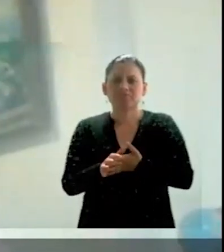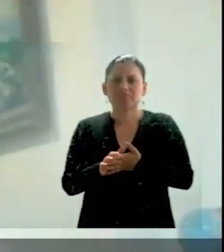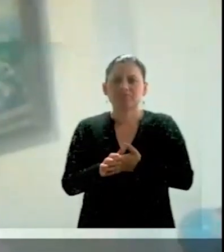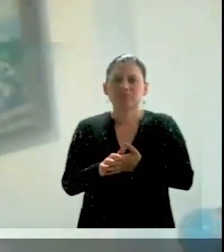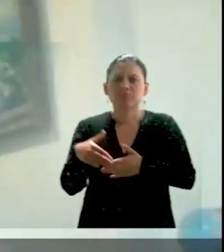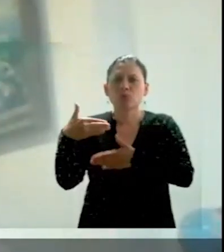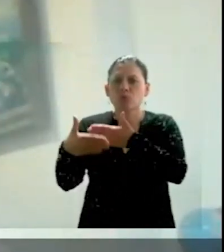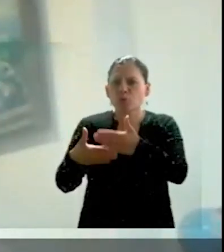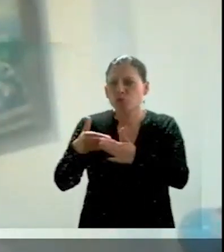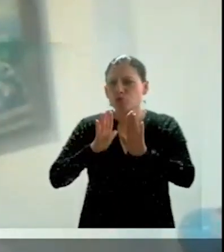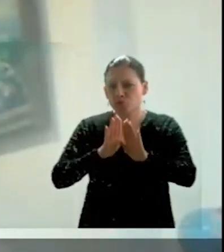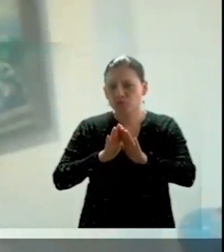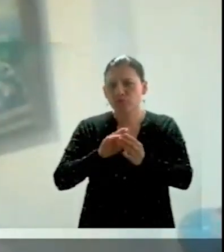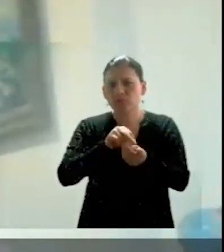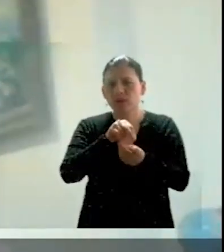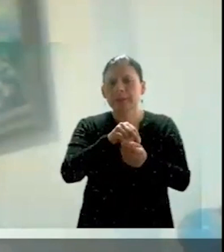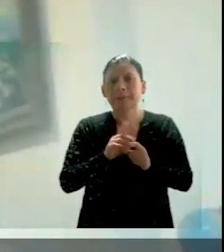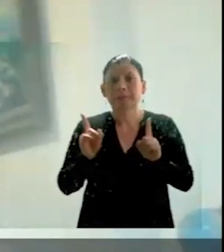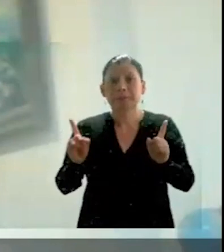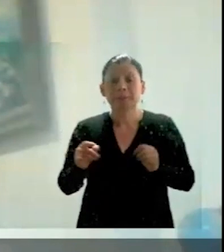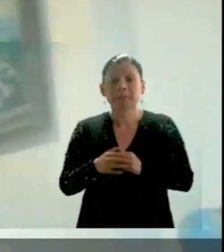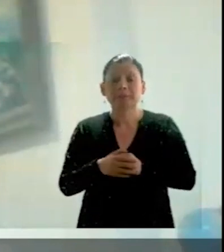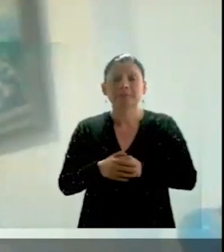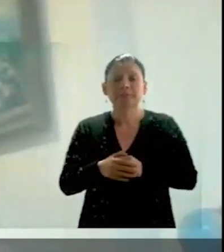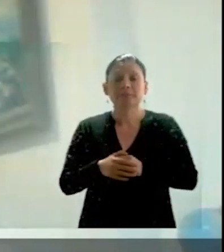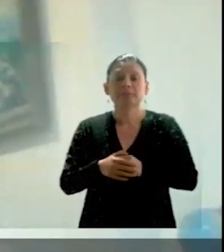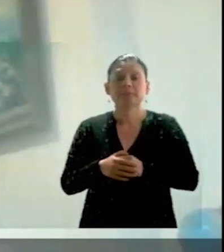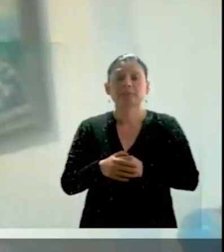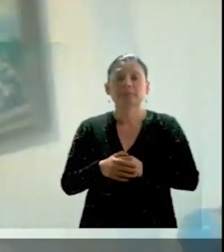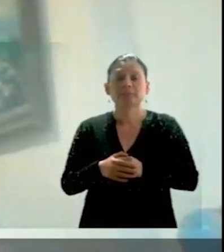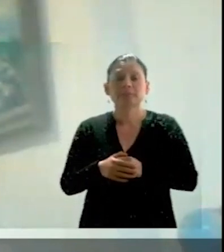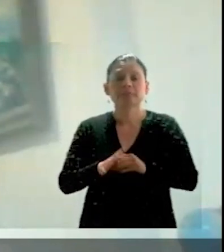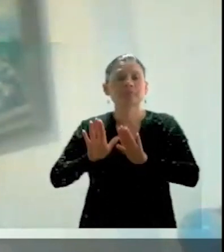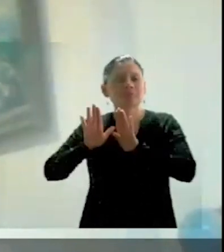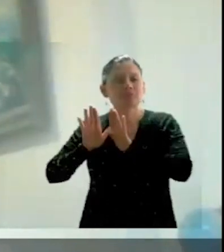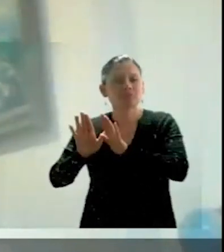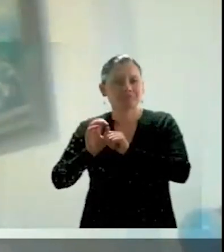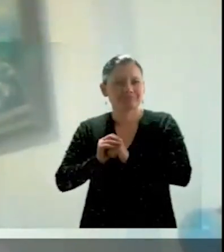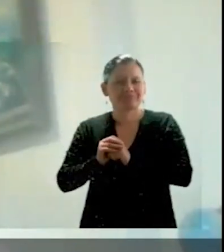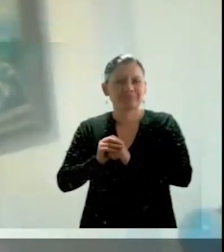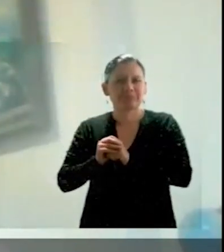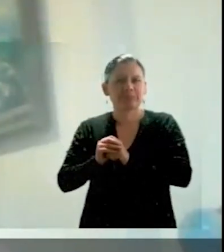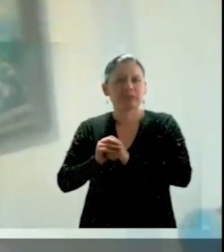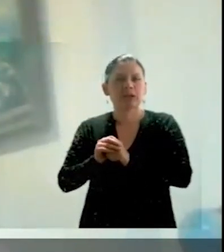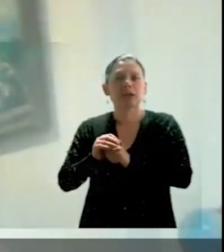aplacando en esos casos. Pero en los casos de la subsidiariedad, digamos, per se,